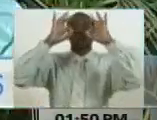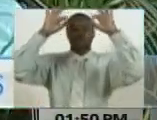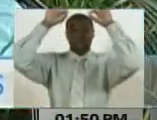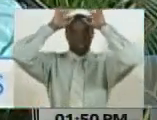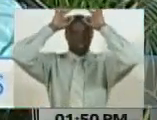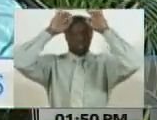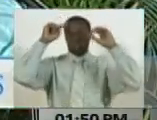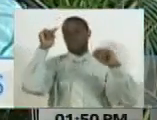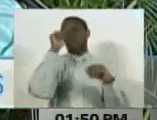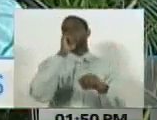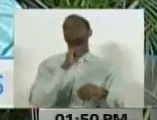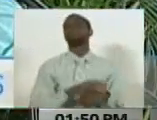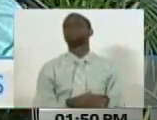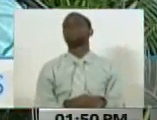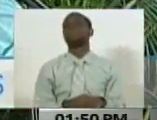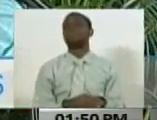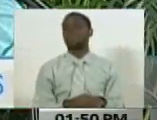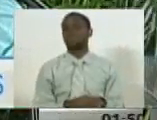Robinson,